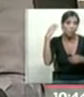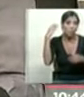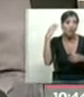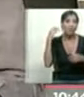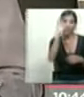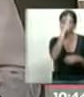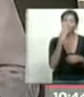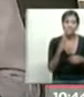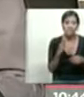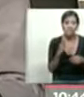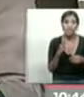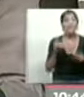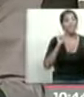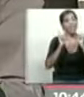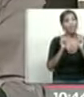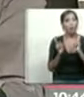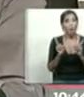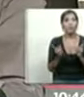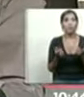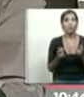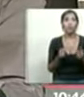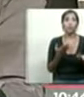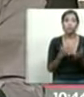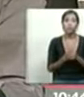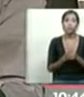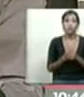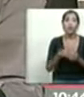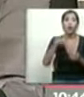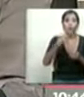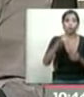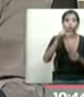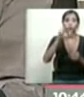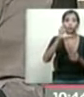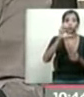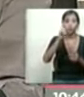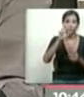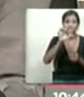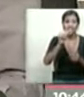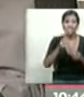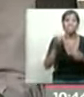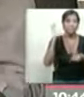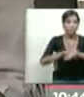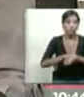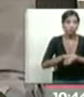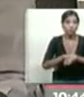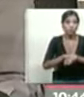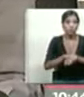¿verdad? En algún momento determinado fue Kuczynski, ¿verdad? Que está preso ahorita. Muy